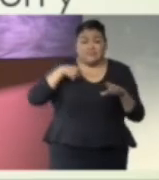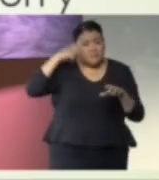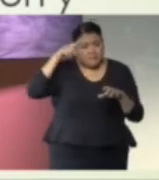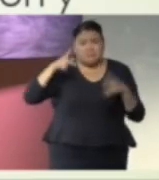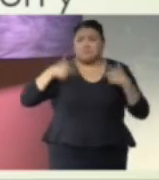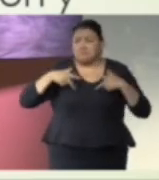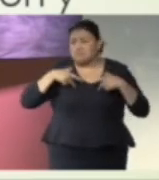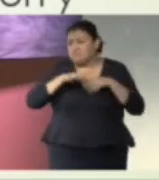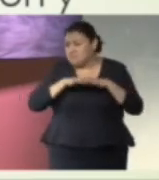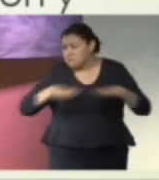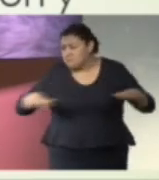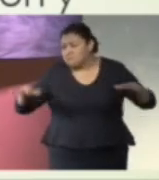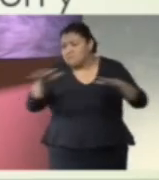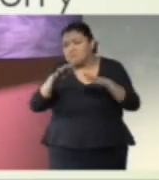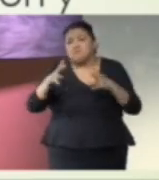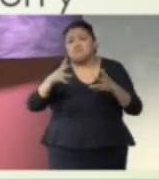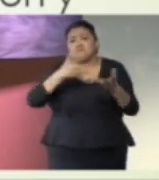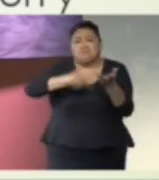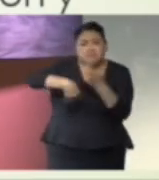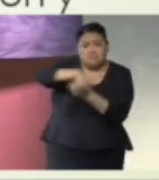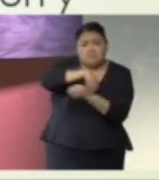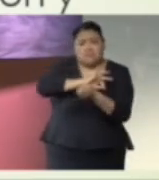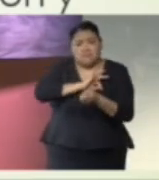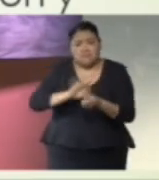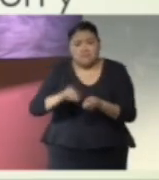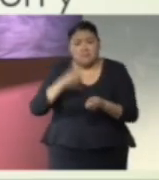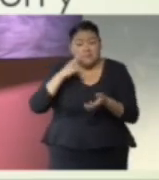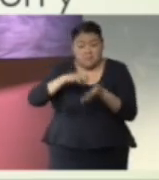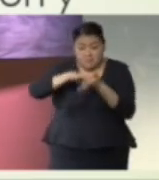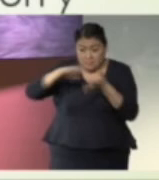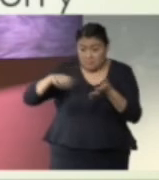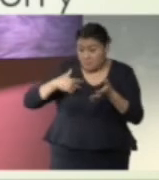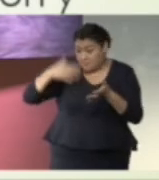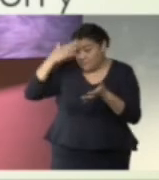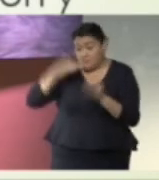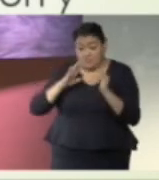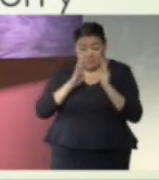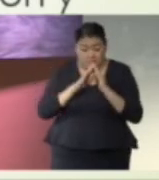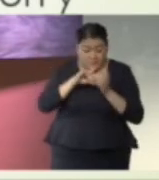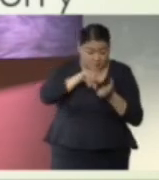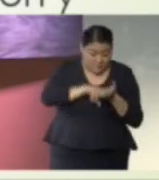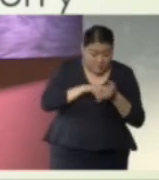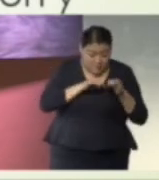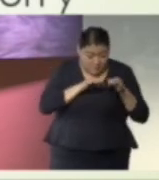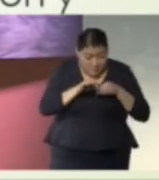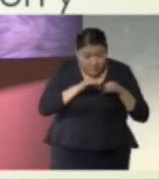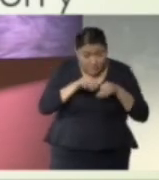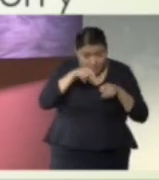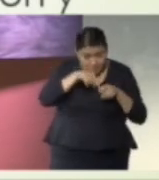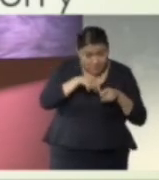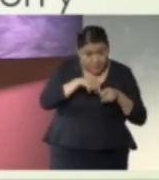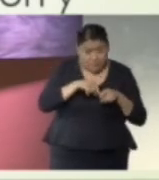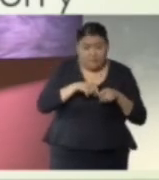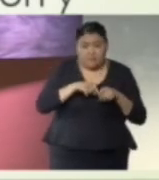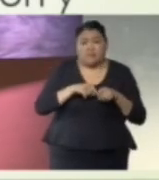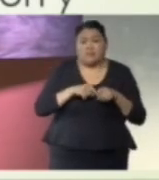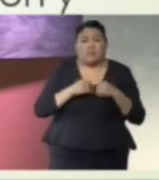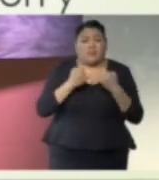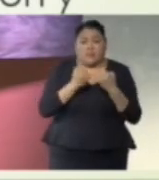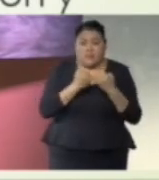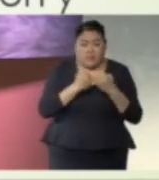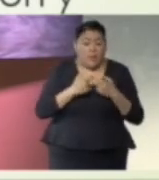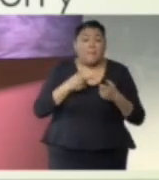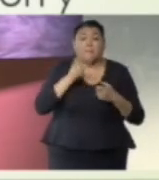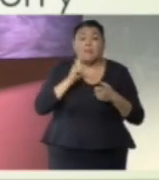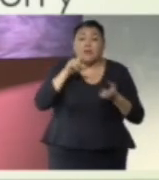para que funcione la economía, todo el trabajo que se desarrolla en el interior de los hogares de manera no